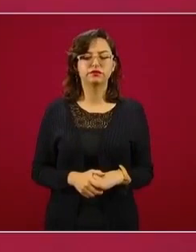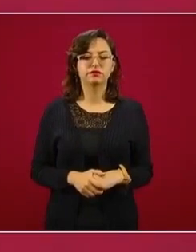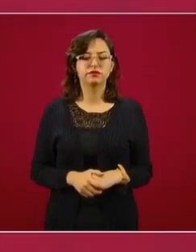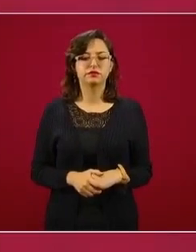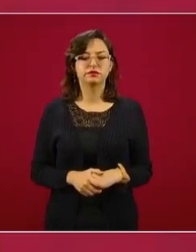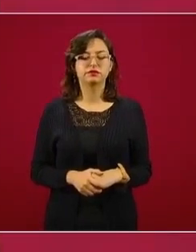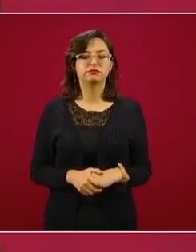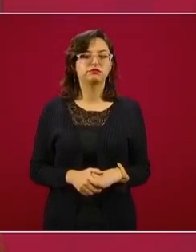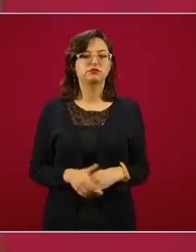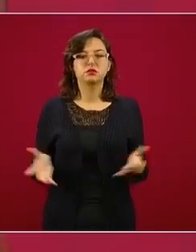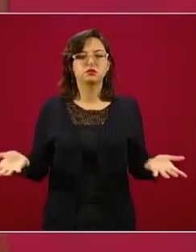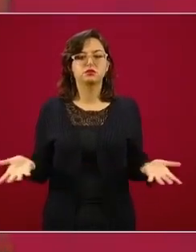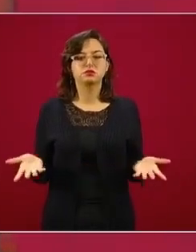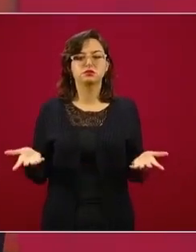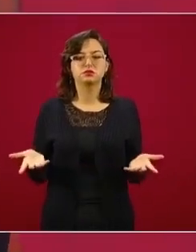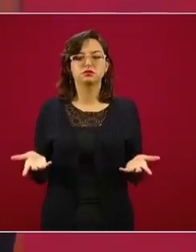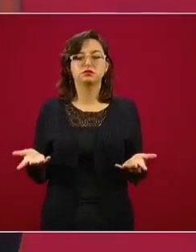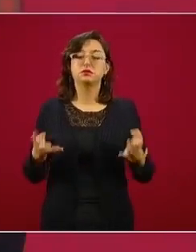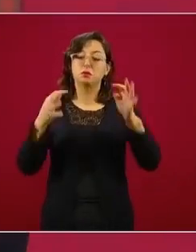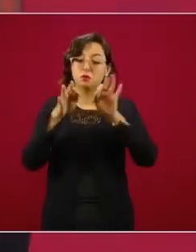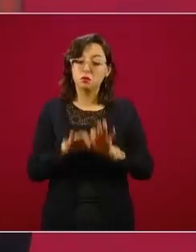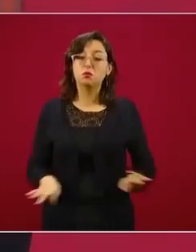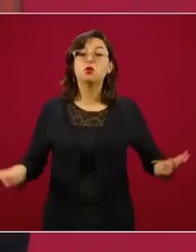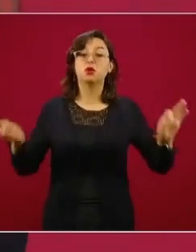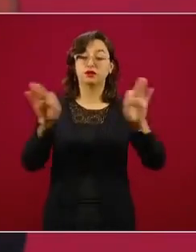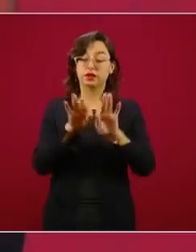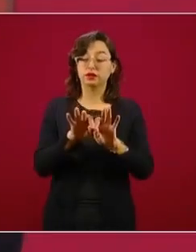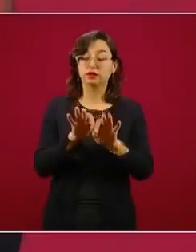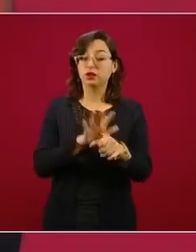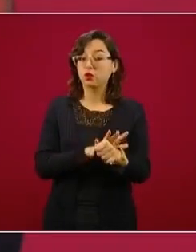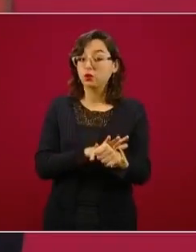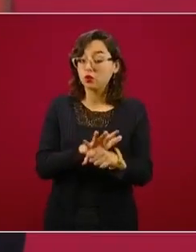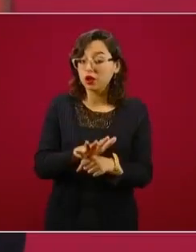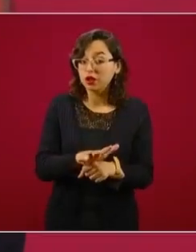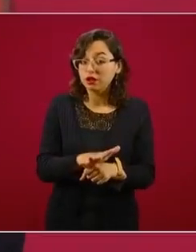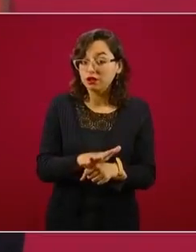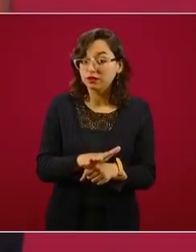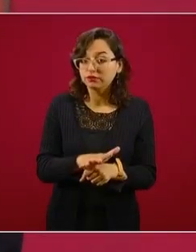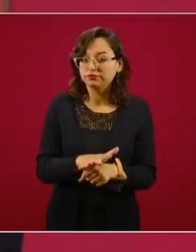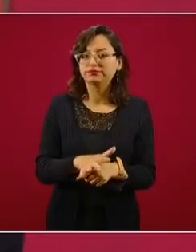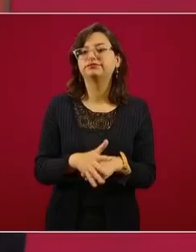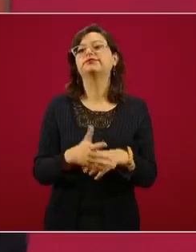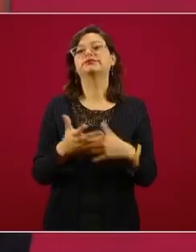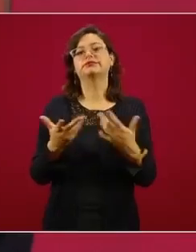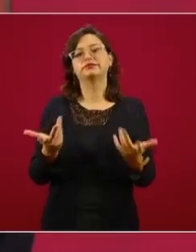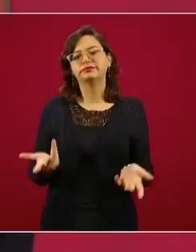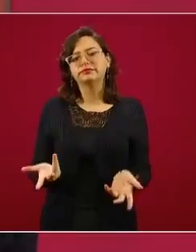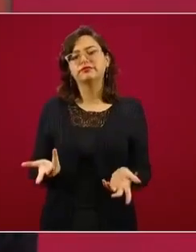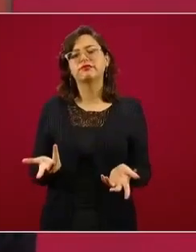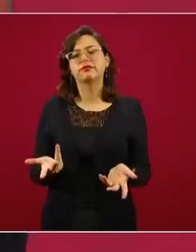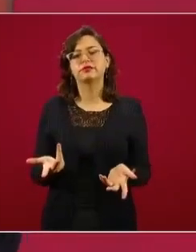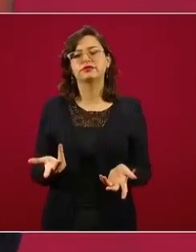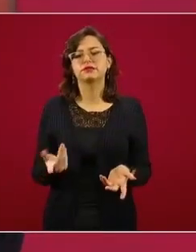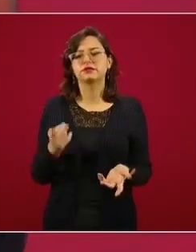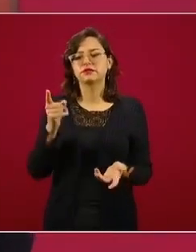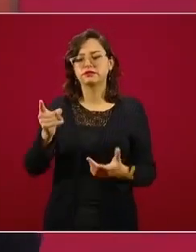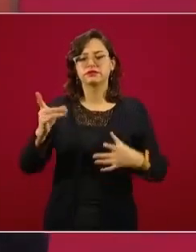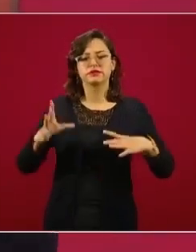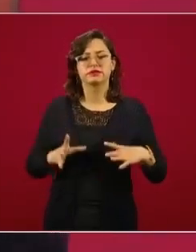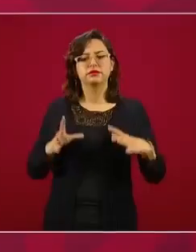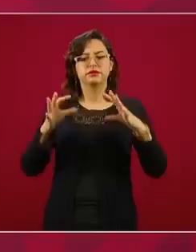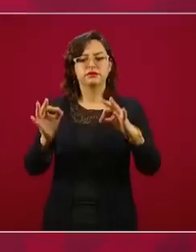Lo importante, entre otras cosas, es que la Fundación